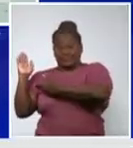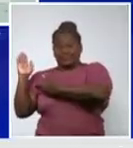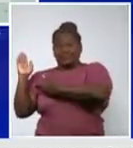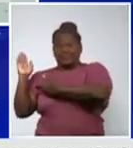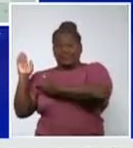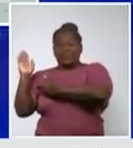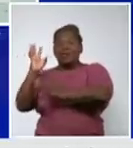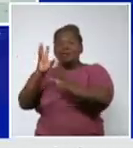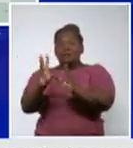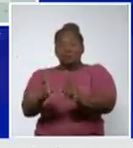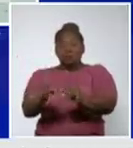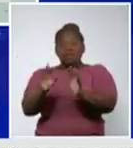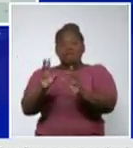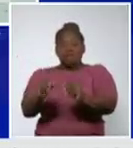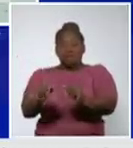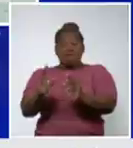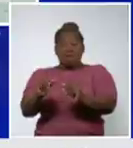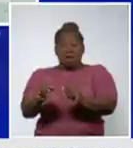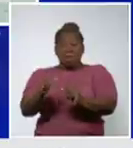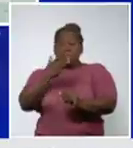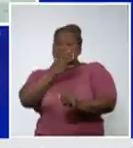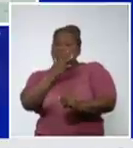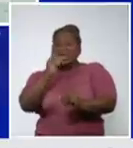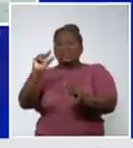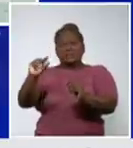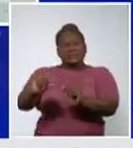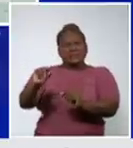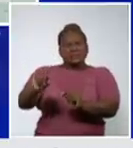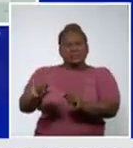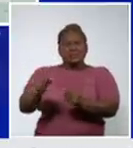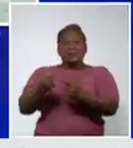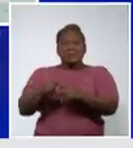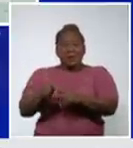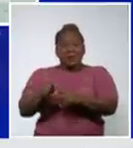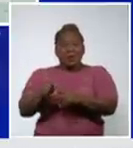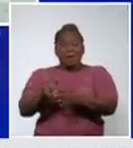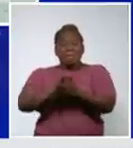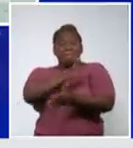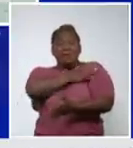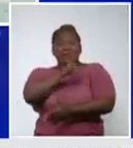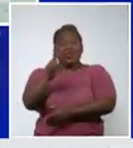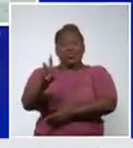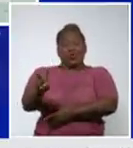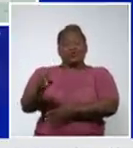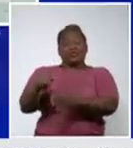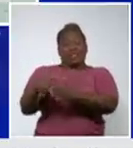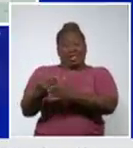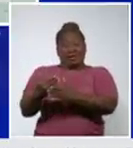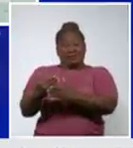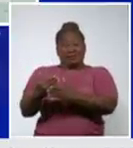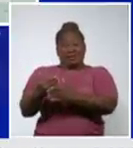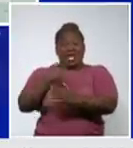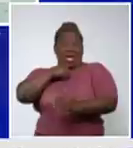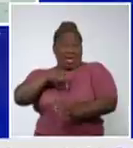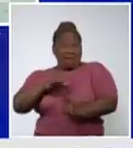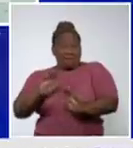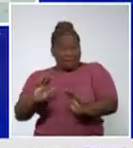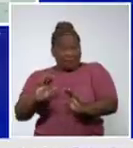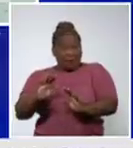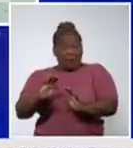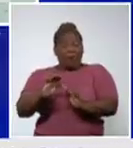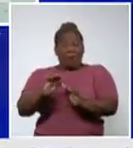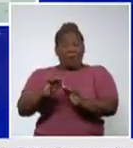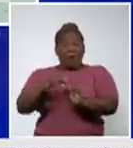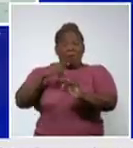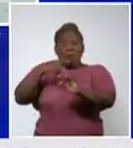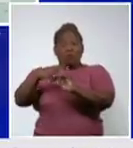cifra aparentemente pequeña, pero estamos hablando de 12 días. Realmente si fuéramos a multiplicar esto por 3